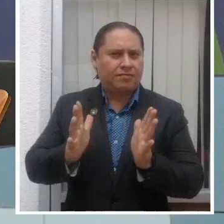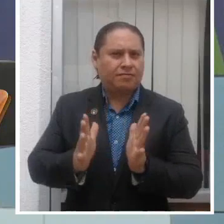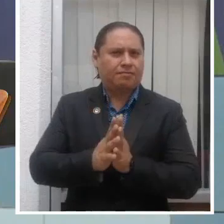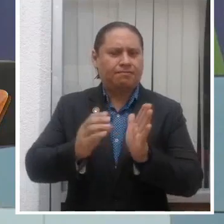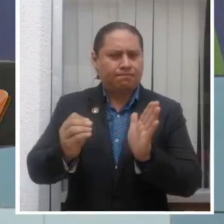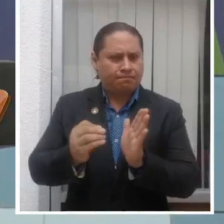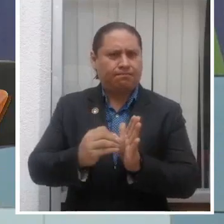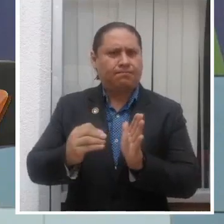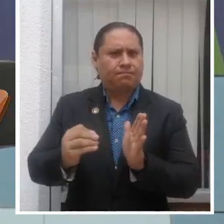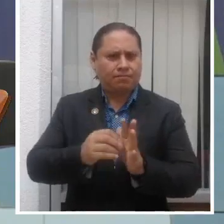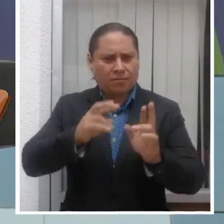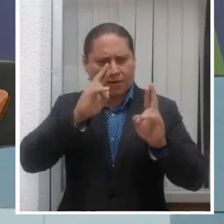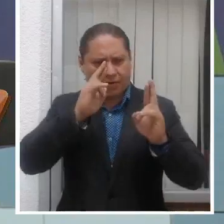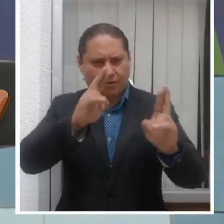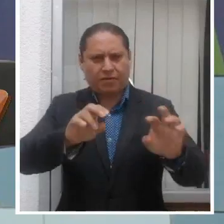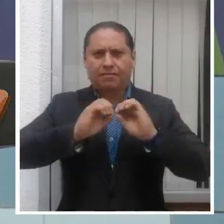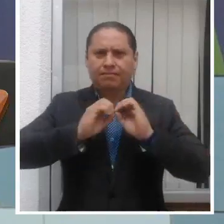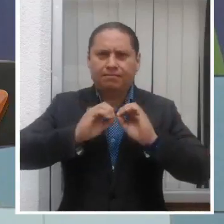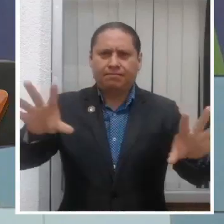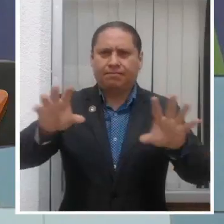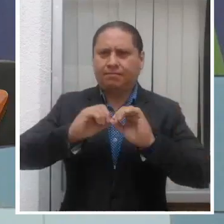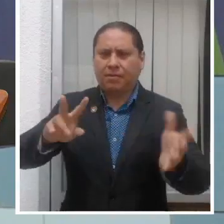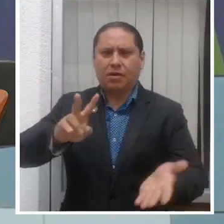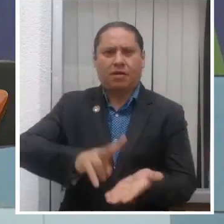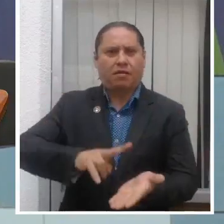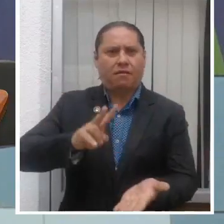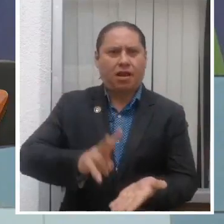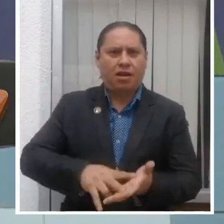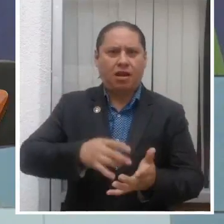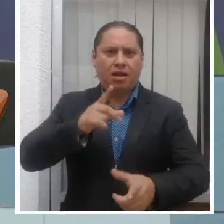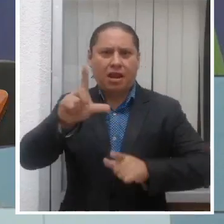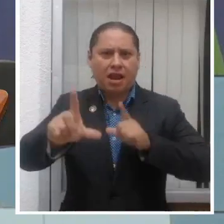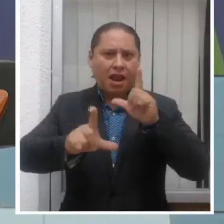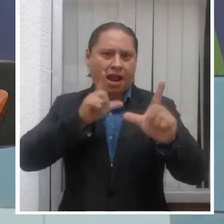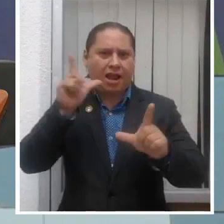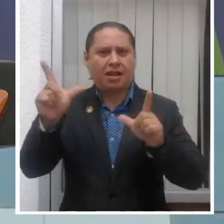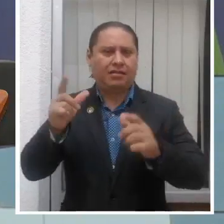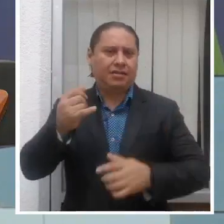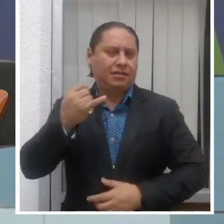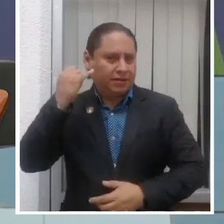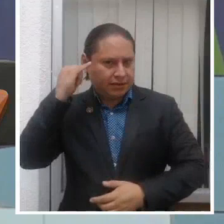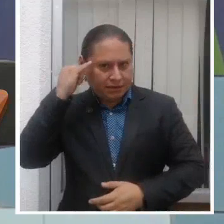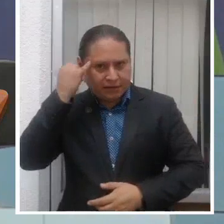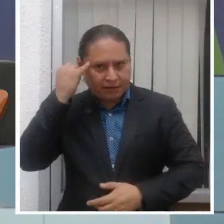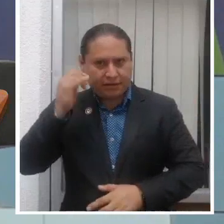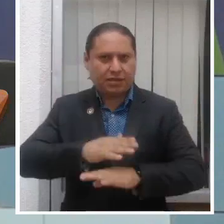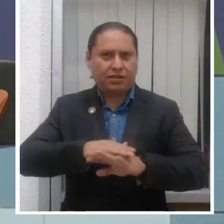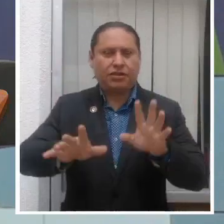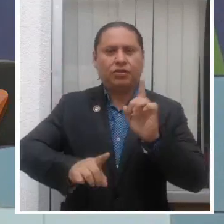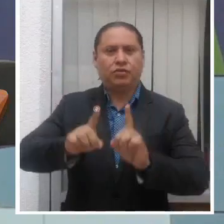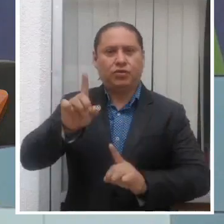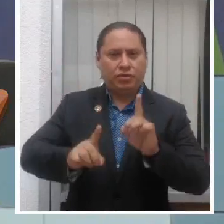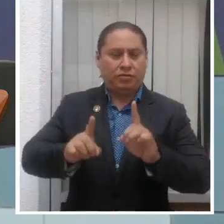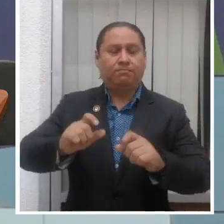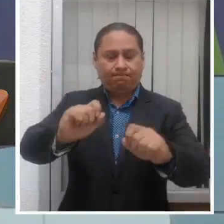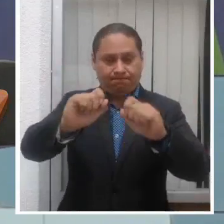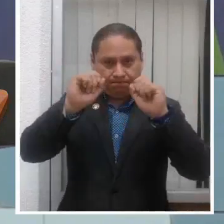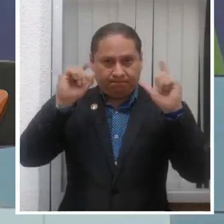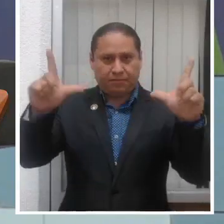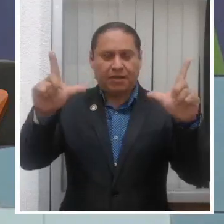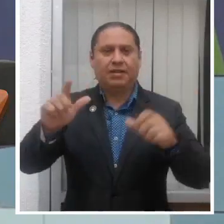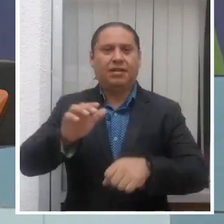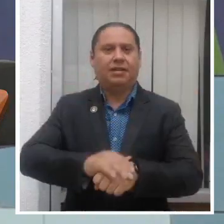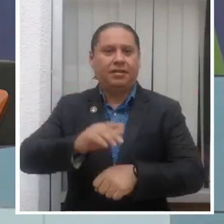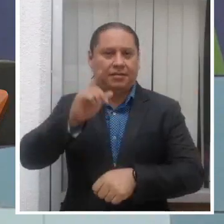el respeto, la difusión y la valoración de las lenguas indígenas. Sin duda alguna tienes mi admiración, querida